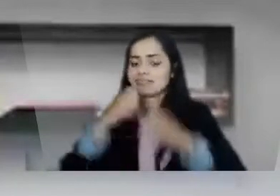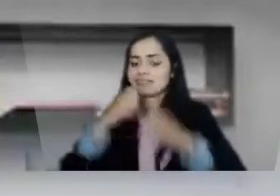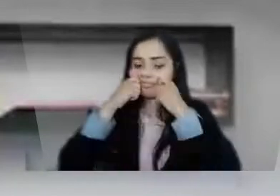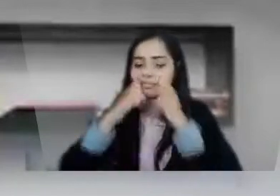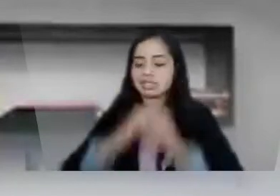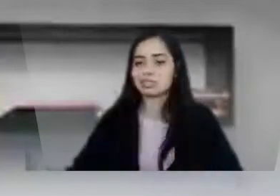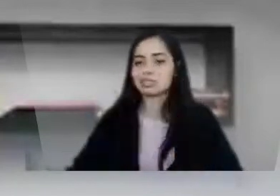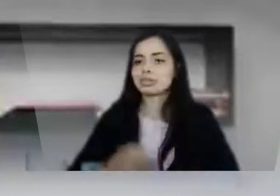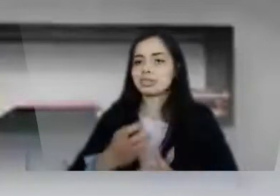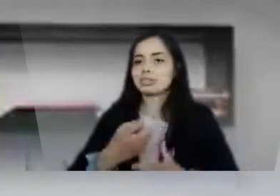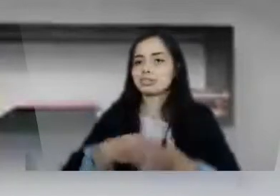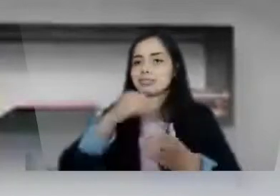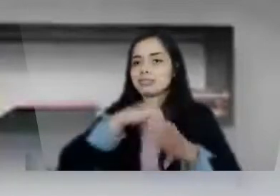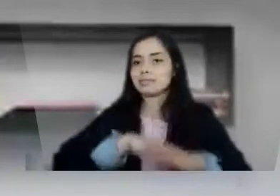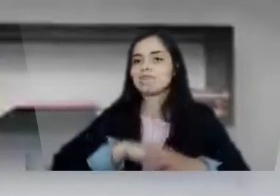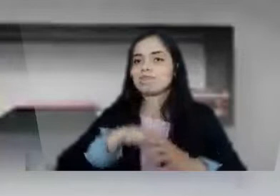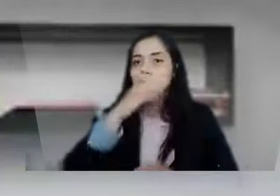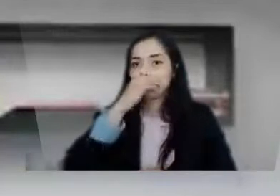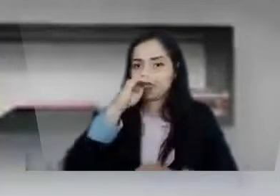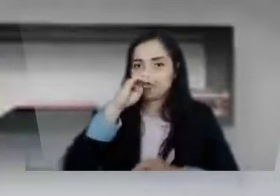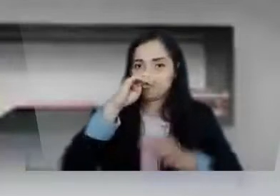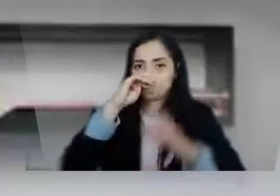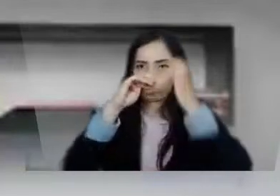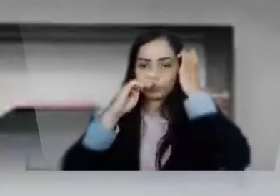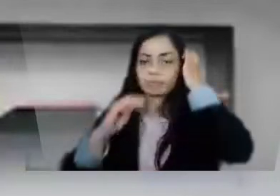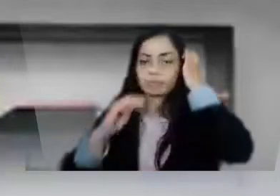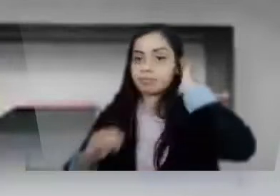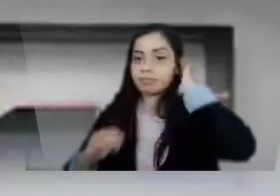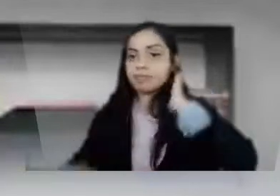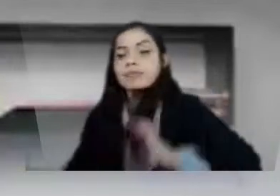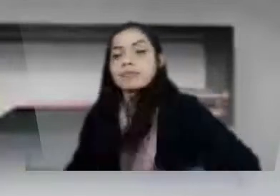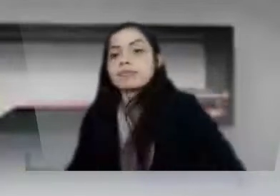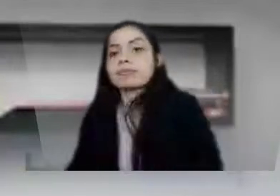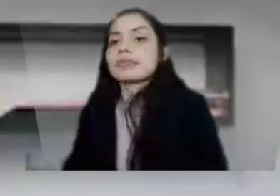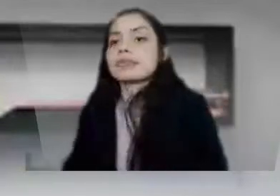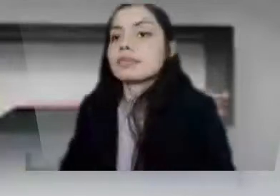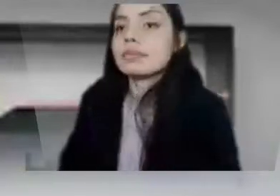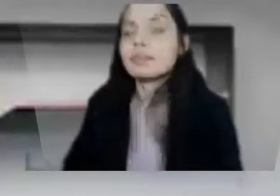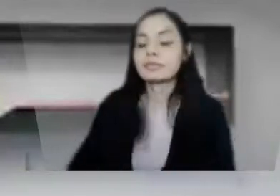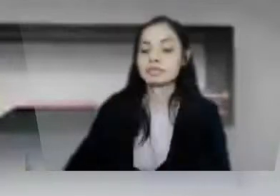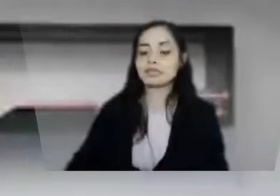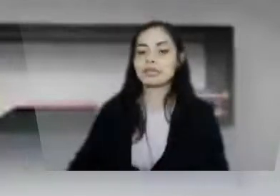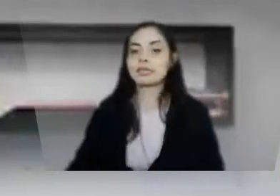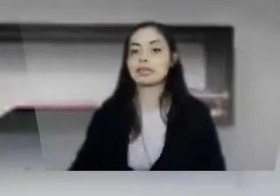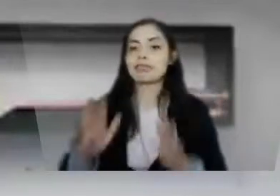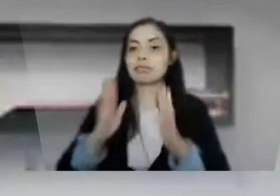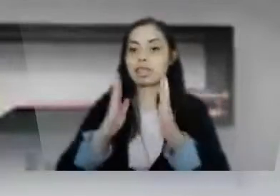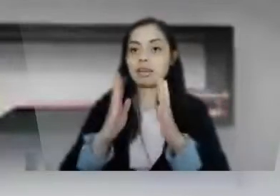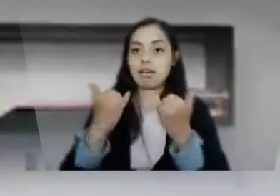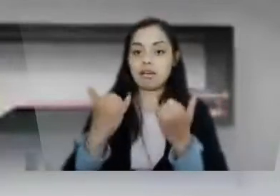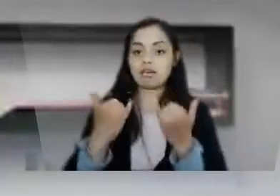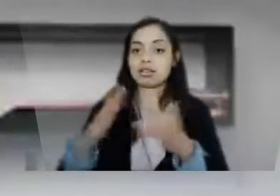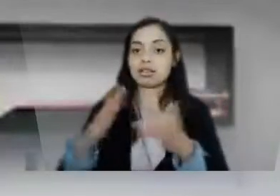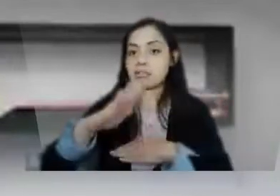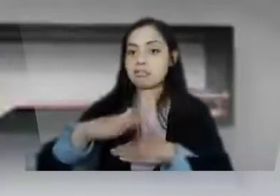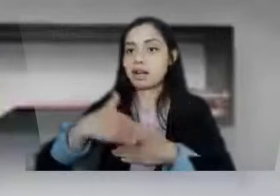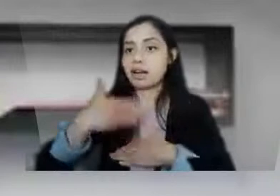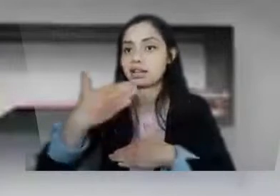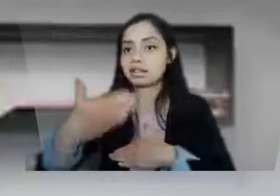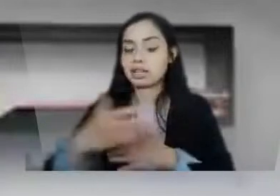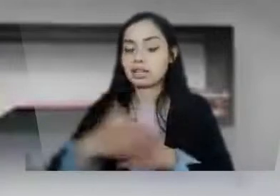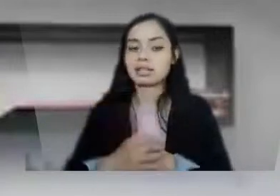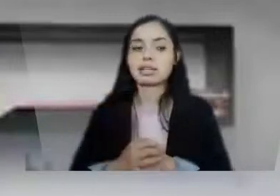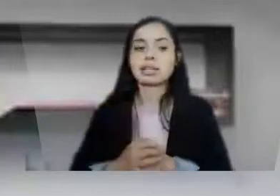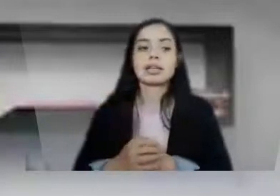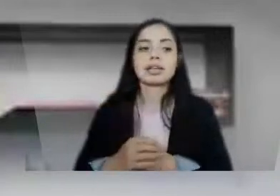quisiera pasar a que revisemos algunas preguntas que nos han llegado a través del chat y de las redes sociales a propósito del documental El País de las Aves, que ya muy